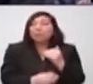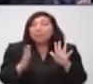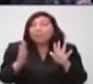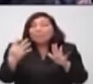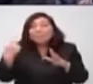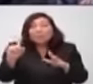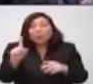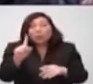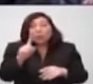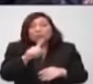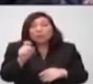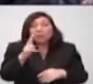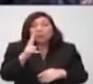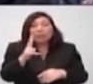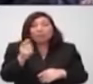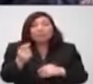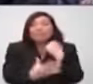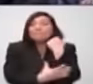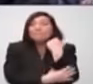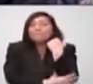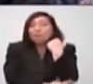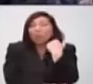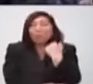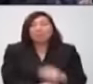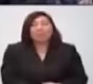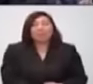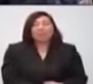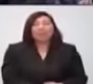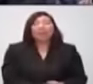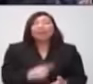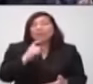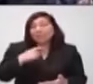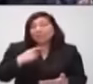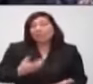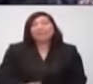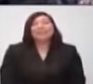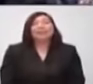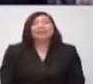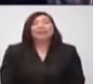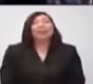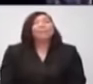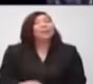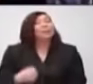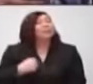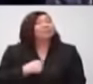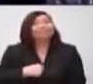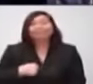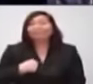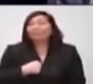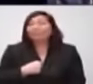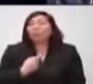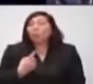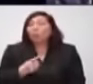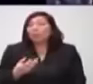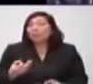millones, 1.103.000 pobres que demandan servicios y que lamentablemente, con lo exiguo